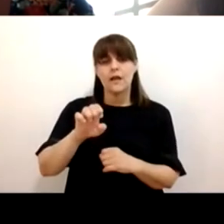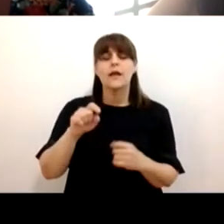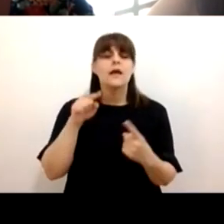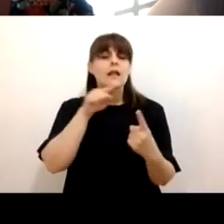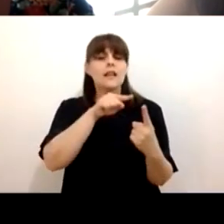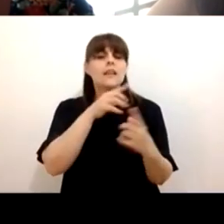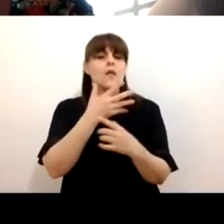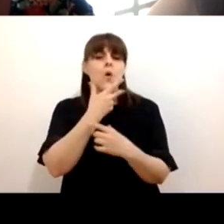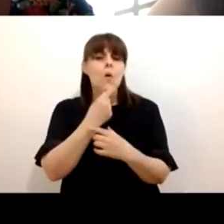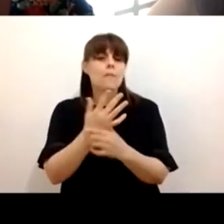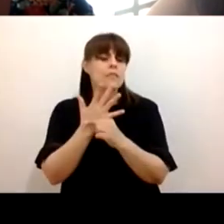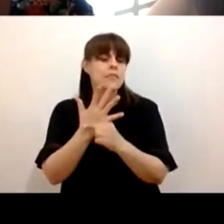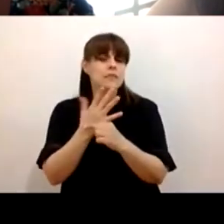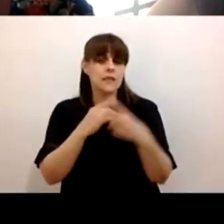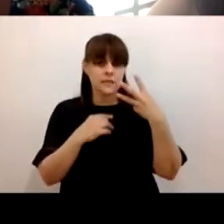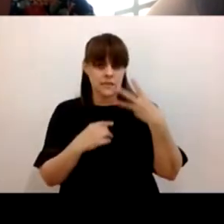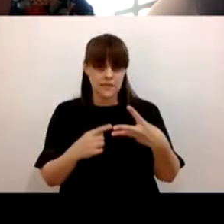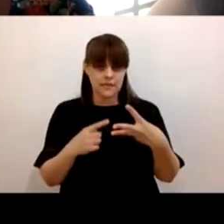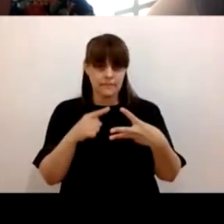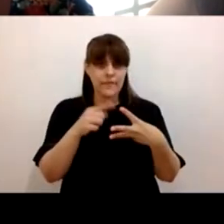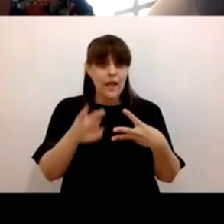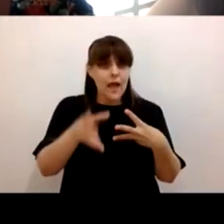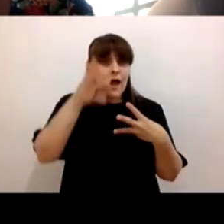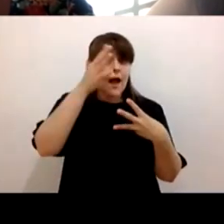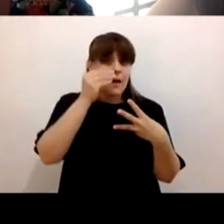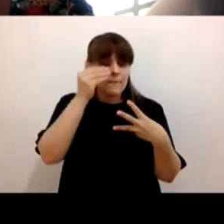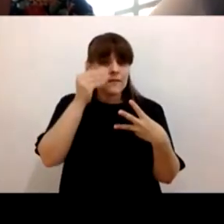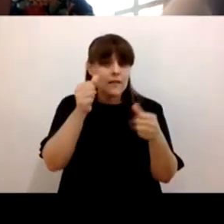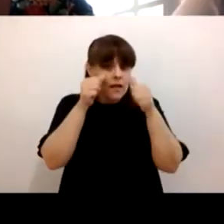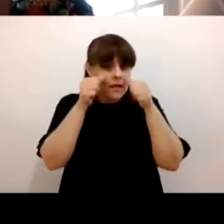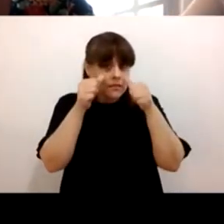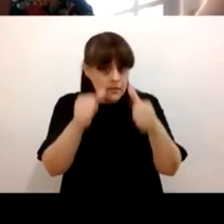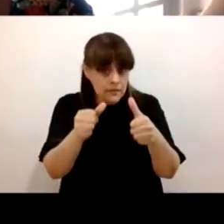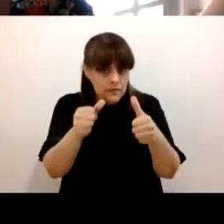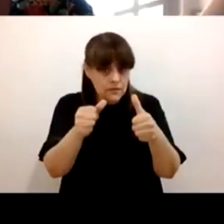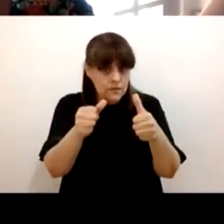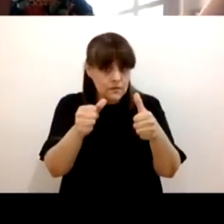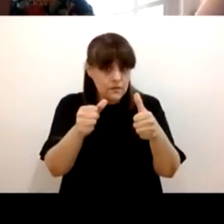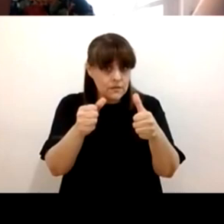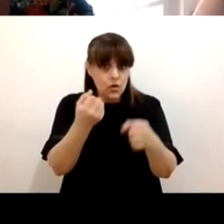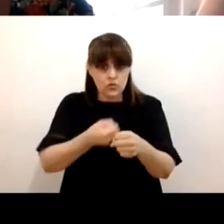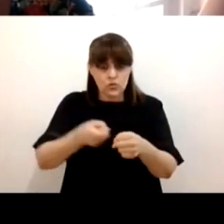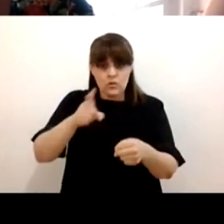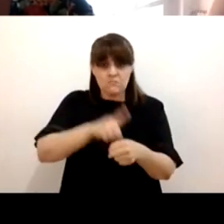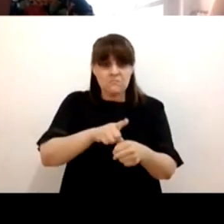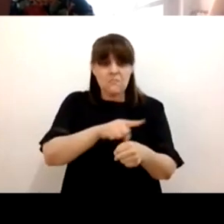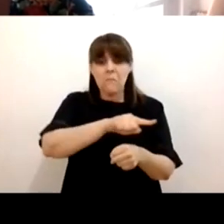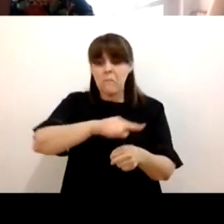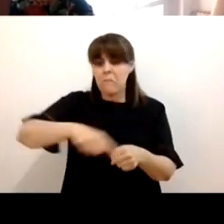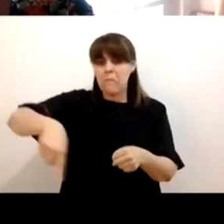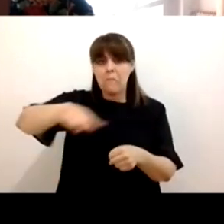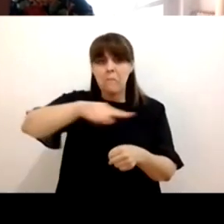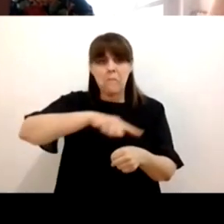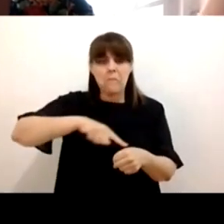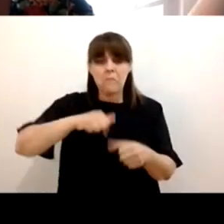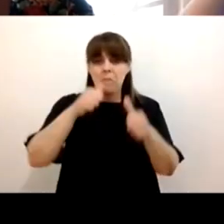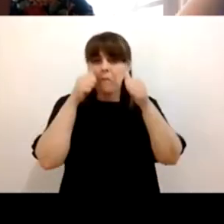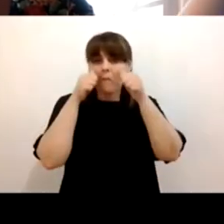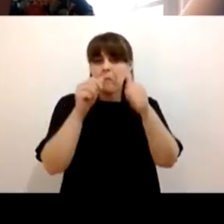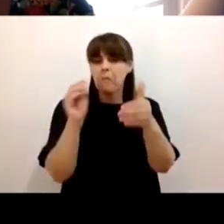plantea tres cosas hay que aprender a escuchar esta sociedad no escucha sino a los que